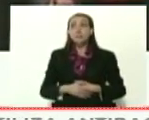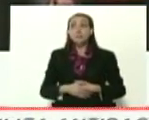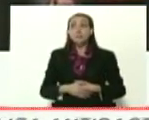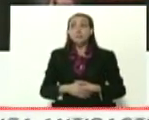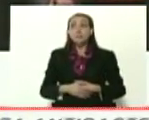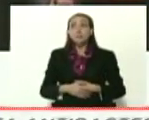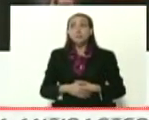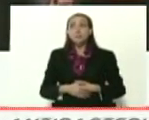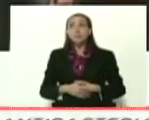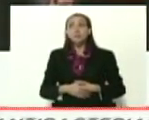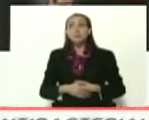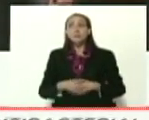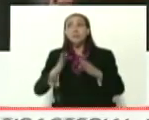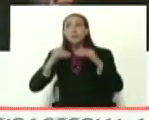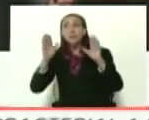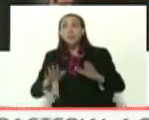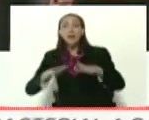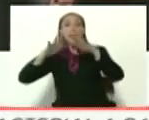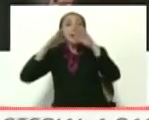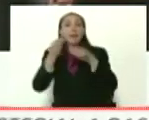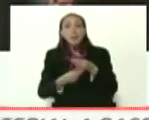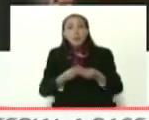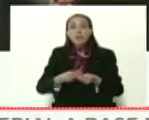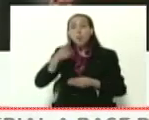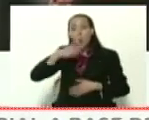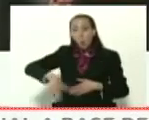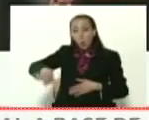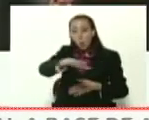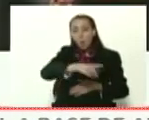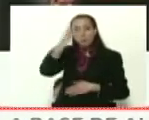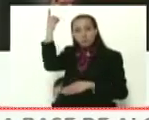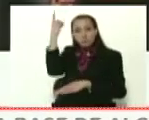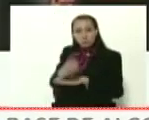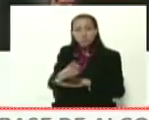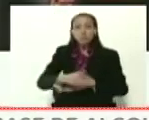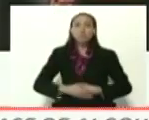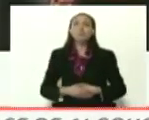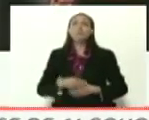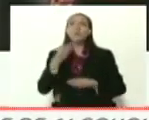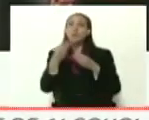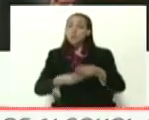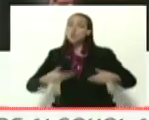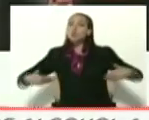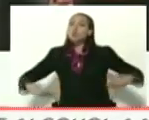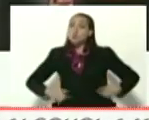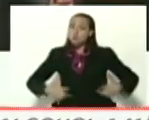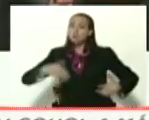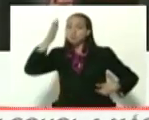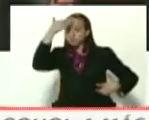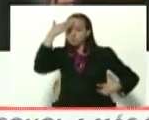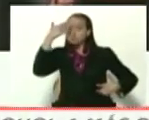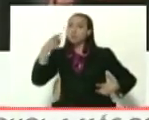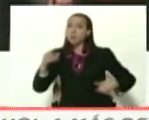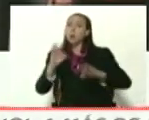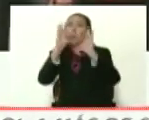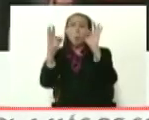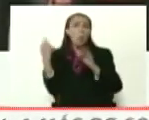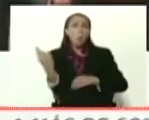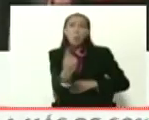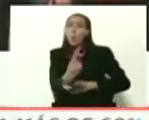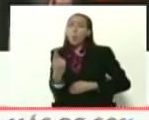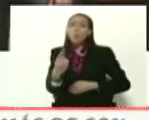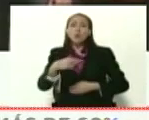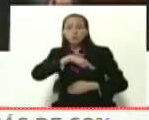La cuarentena que está cumpliendo nuestro pueblo, que el pueblo venezolano está haciendo un gran sacrificio, pero es la única medida